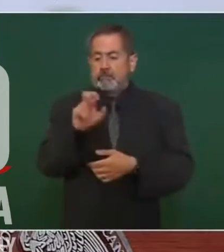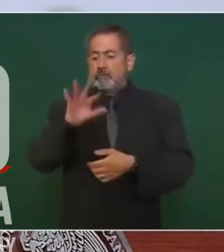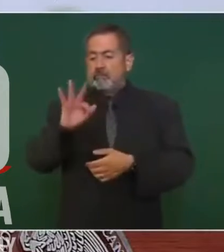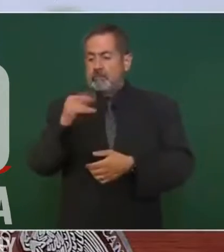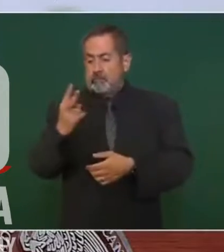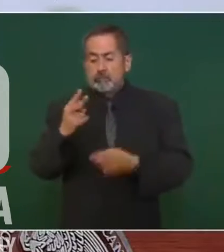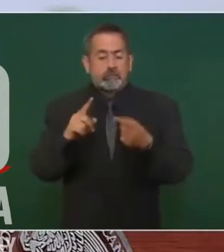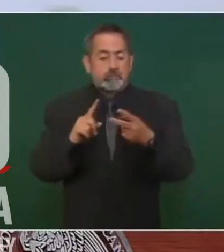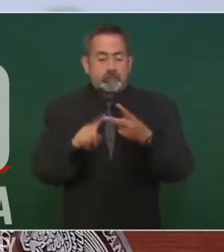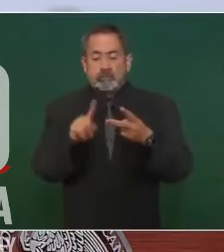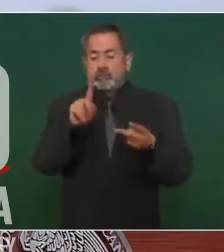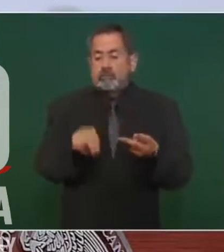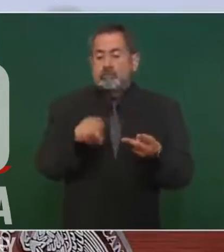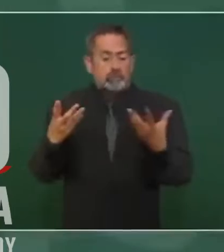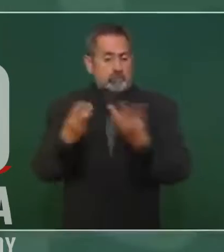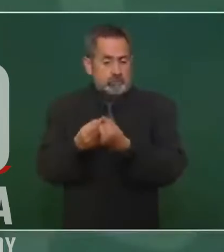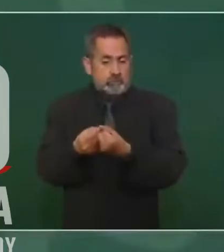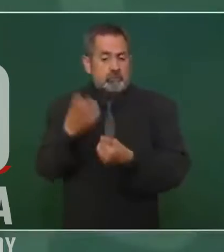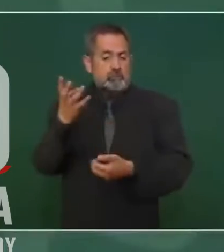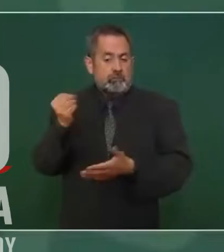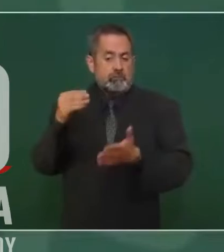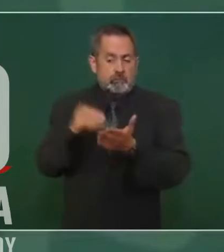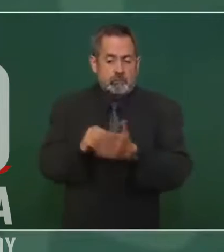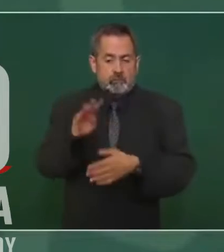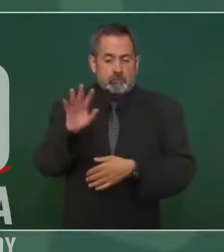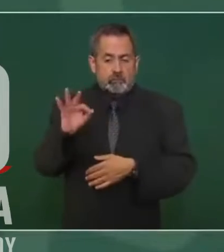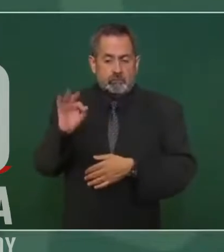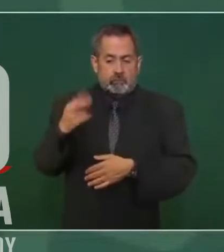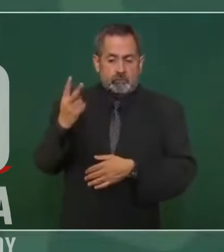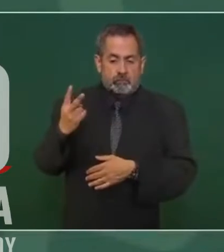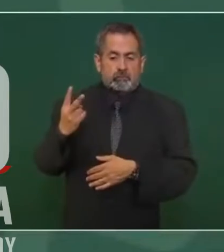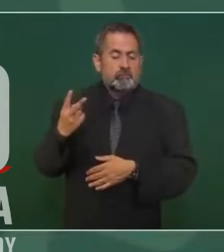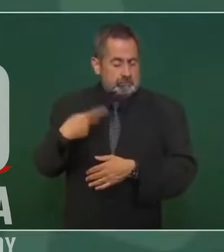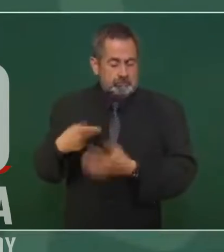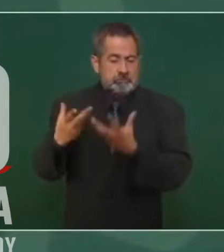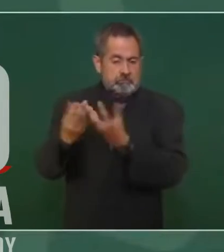7,842 y 1,200, que constituyen los 9,042